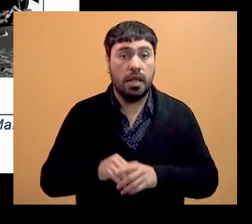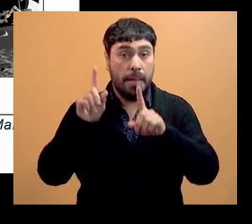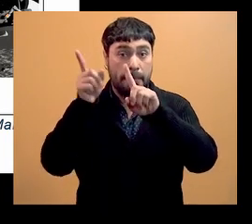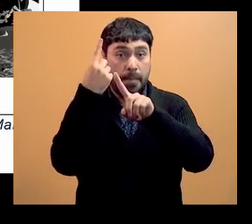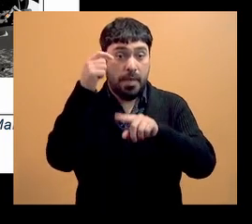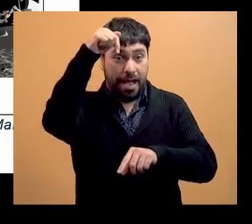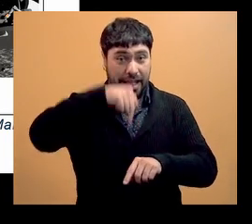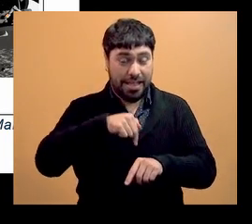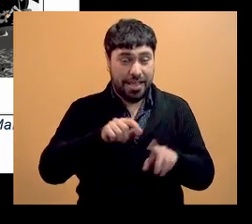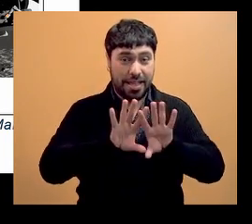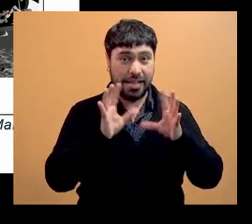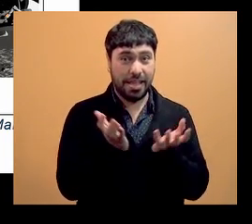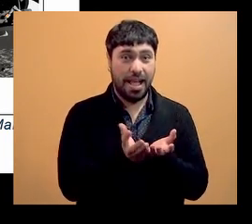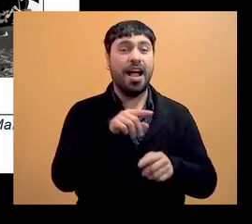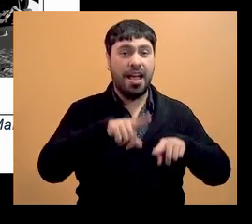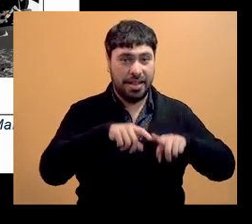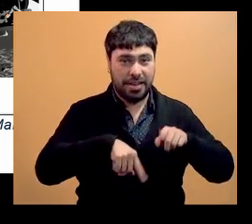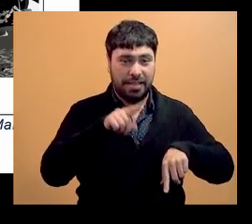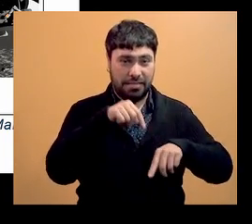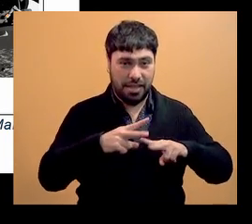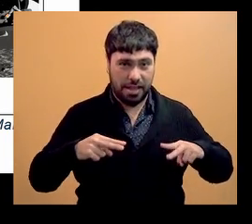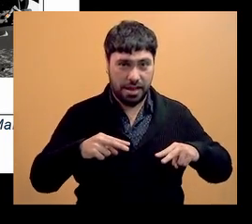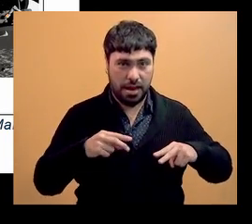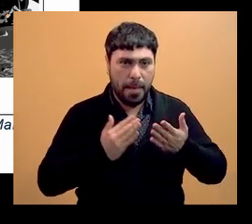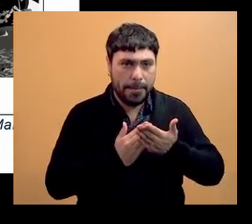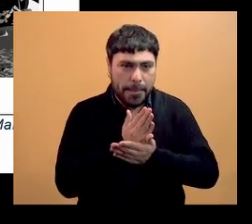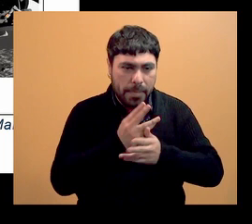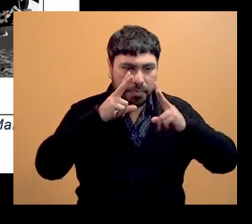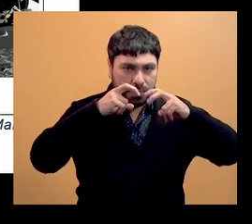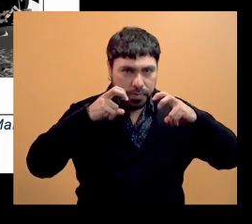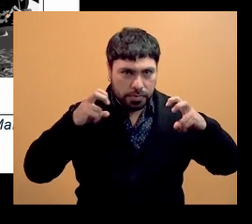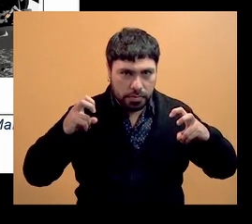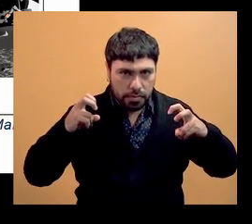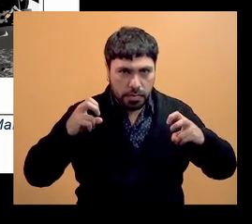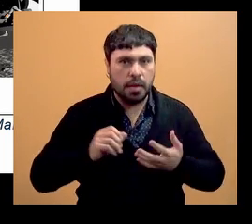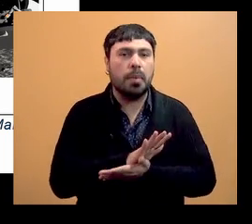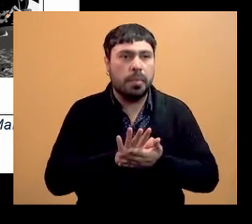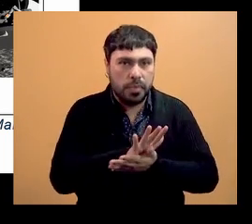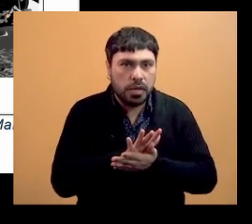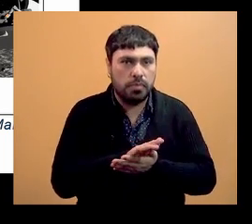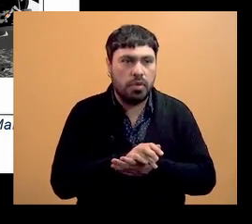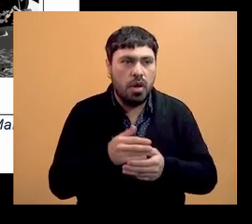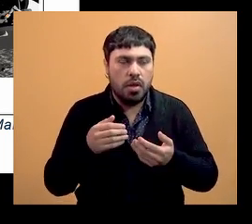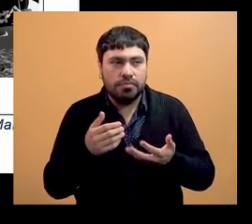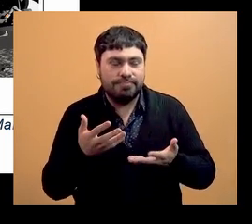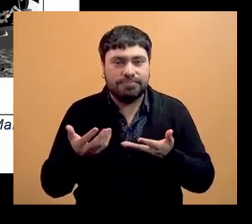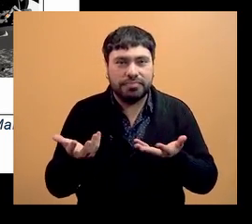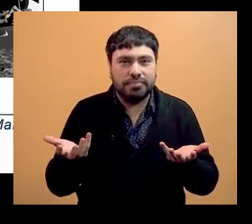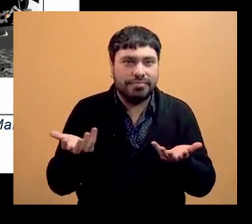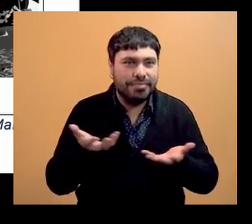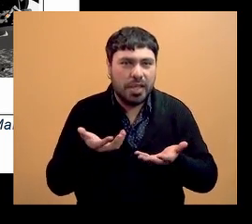que explorar qué áreas y qué lugares son los que tienen las mayores concentraciones de recursos, es decir, los que hacen que sea, que valga más la pena